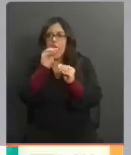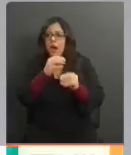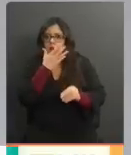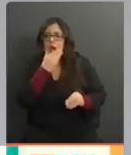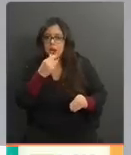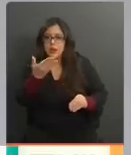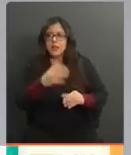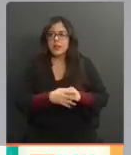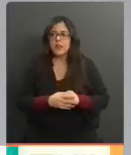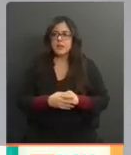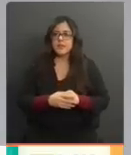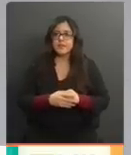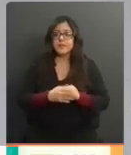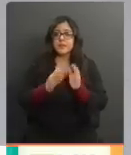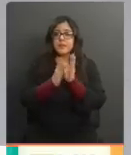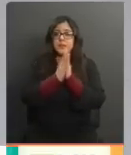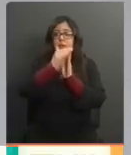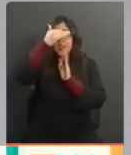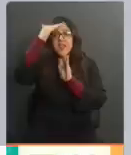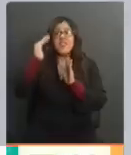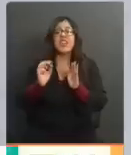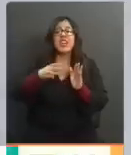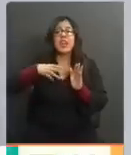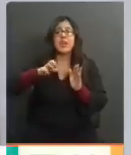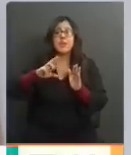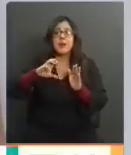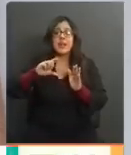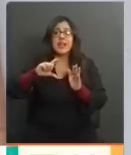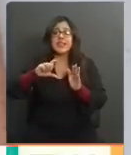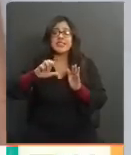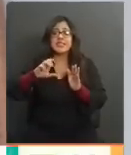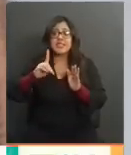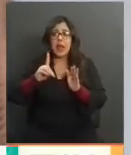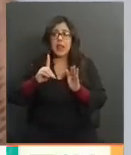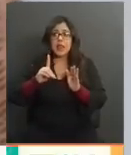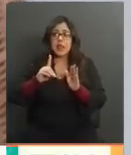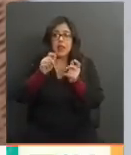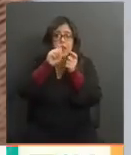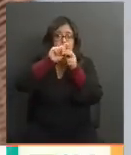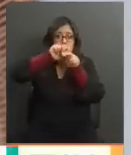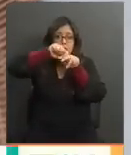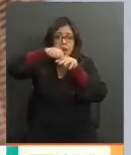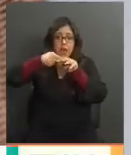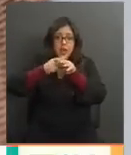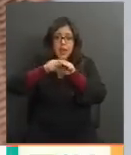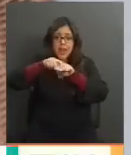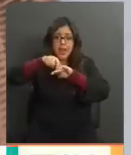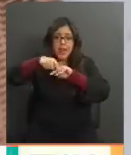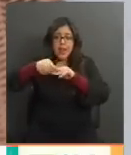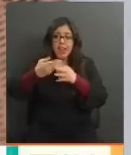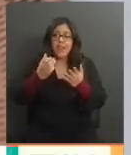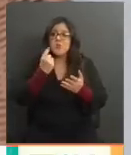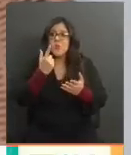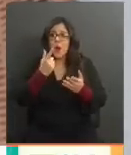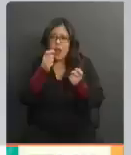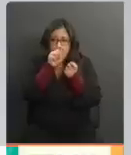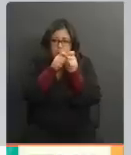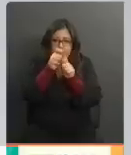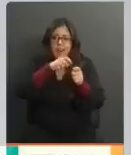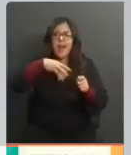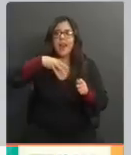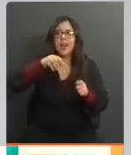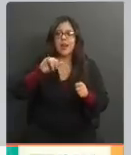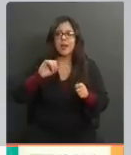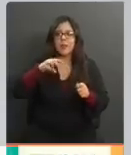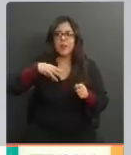La Virgen de la Merced hecha en nuestra noble fibra que es el mimbre. Una